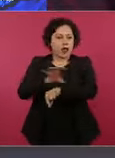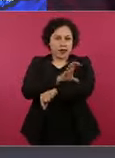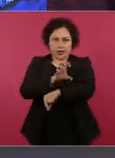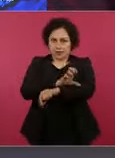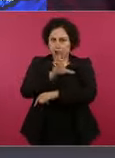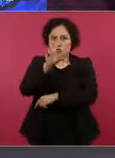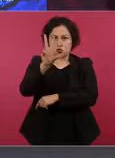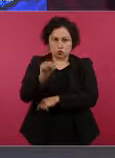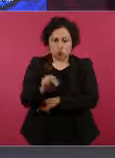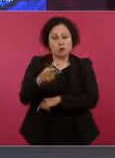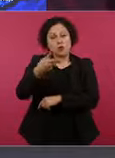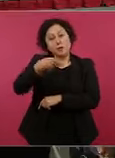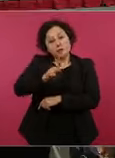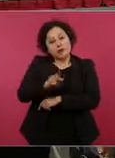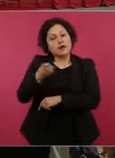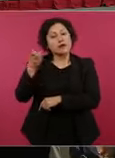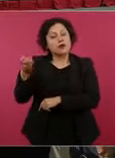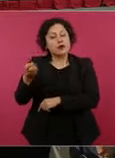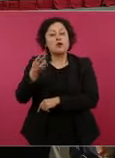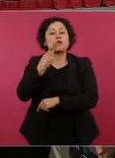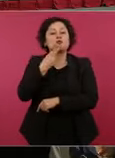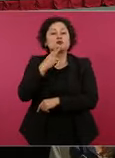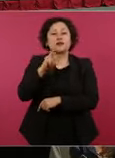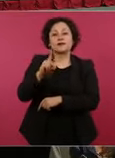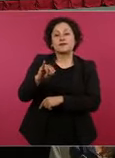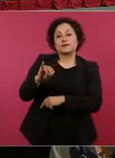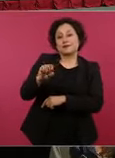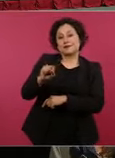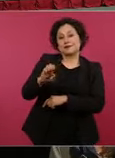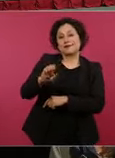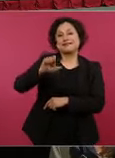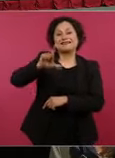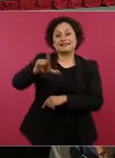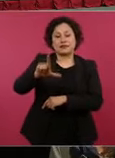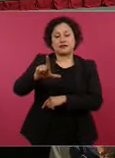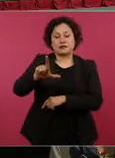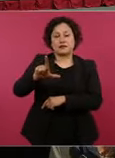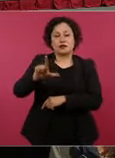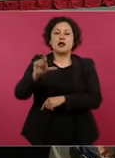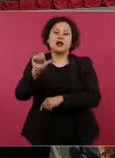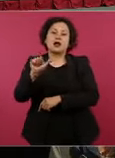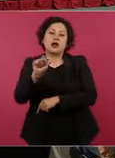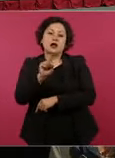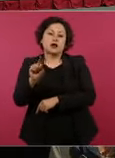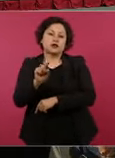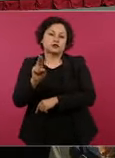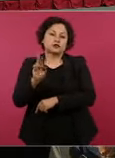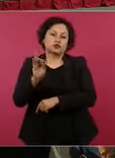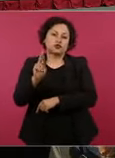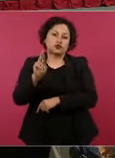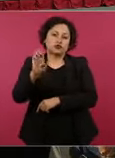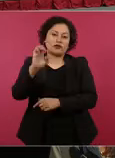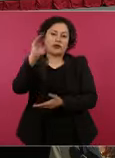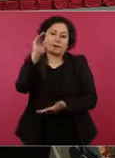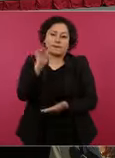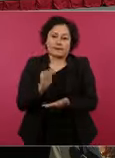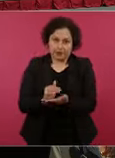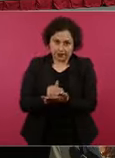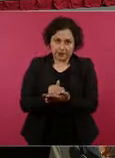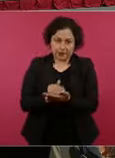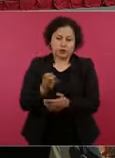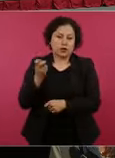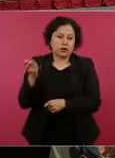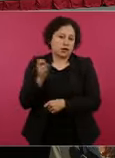bajo azufre que se produce de manera especial en la refinería que